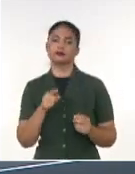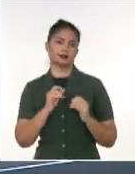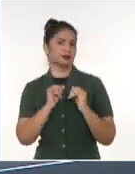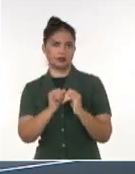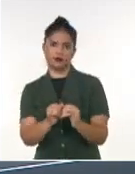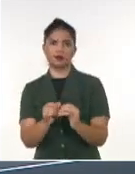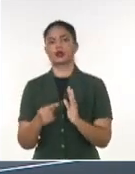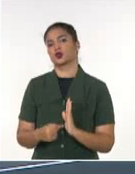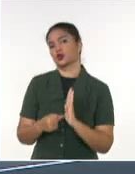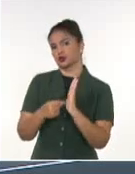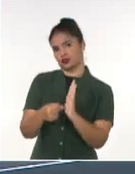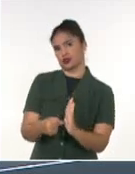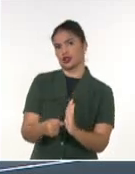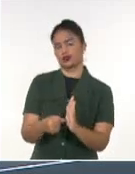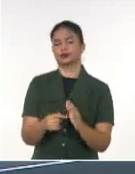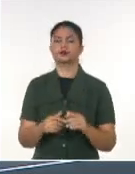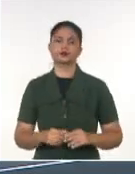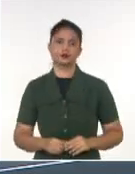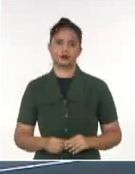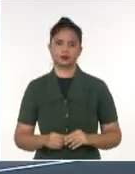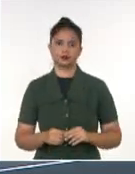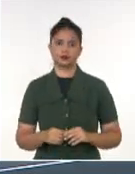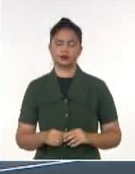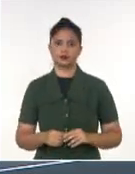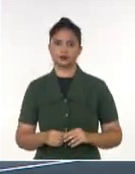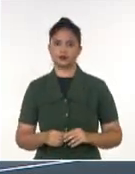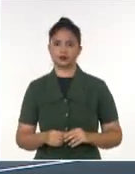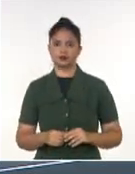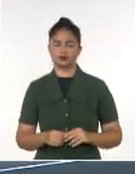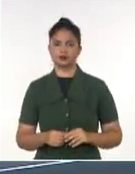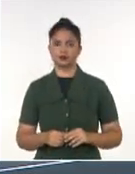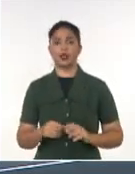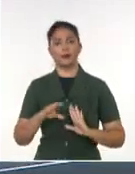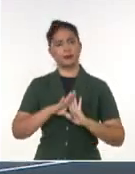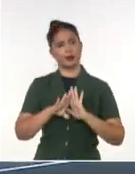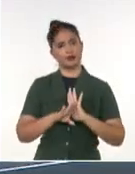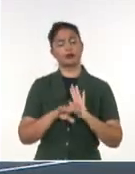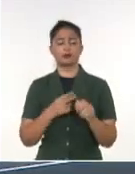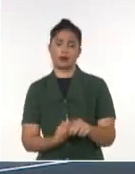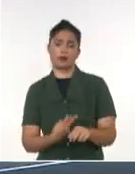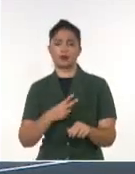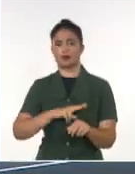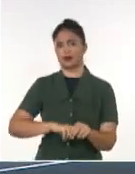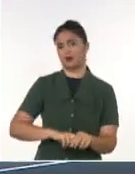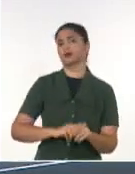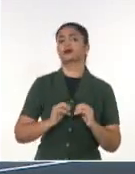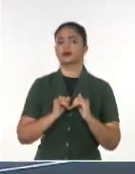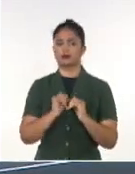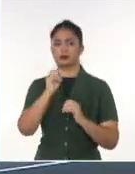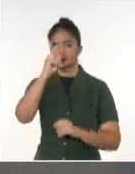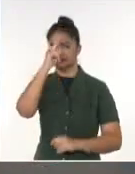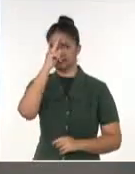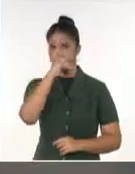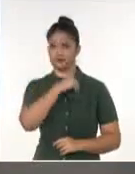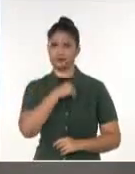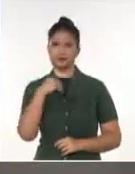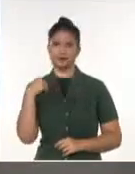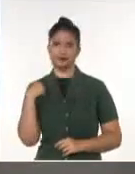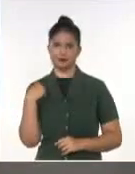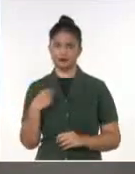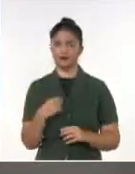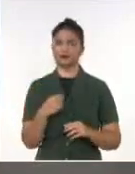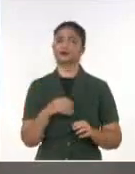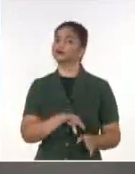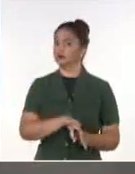conducción adecuada por el sistema de salud para evitar estas complicaciones que produce la enfermedad. En el caso, háblenos ahora en el